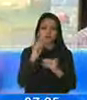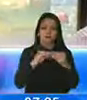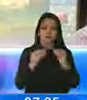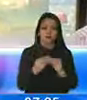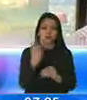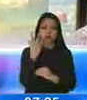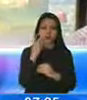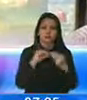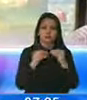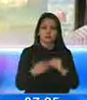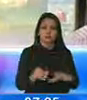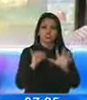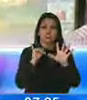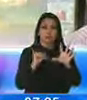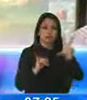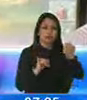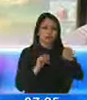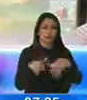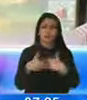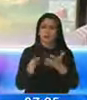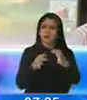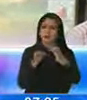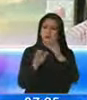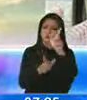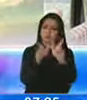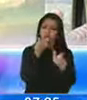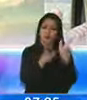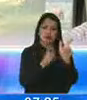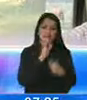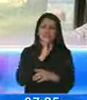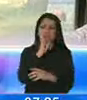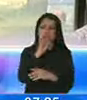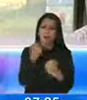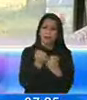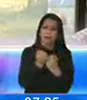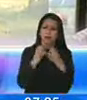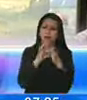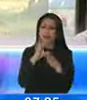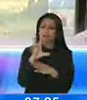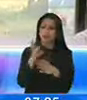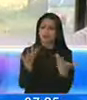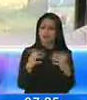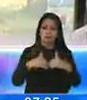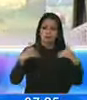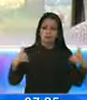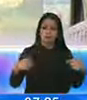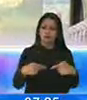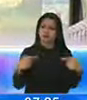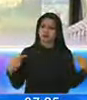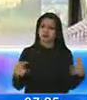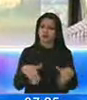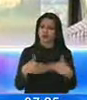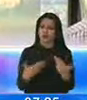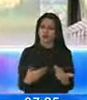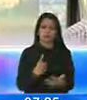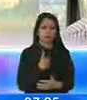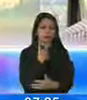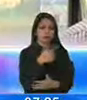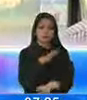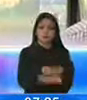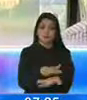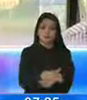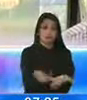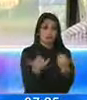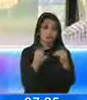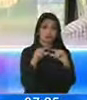3 y a la pregunta 6. ¿Y cómo le van a explicar eso a la gente que siempre ha seguido a País cuando están partidos ustedes? Bueno, lo que le quiero decir es que en este